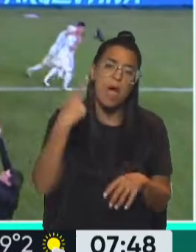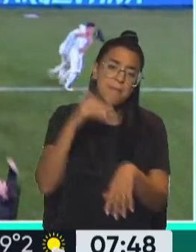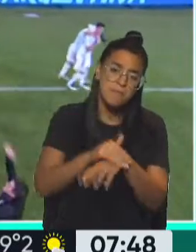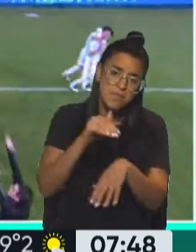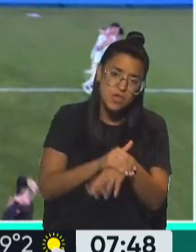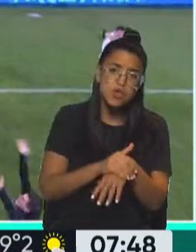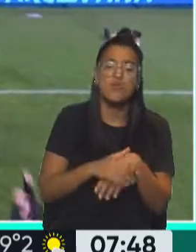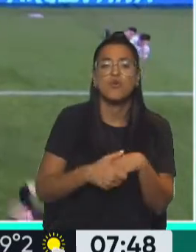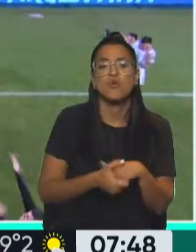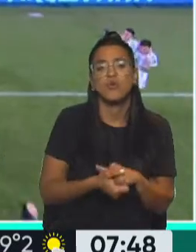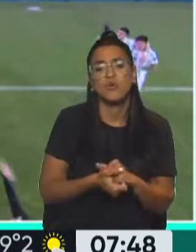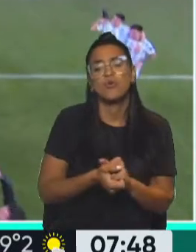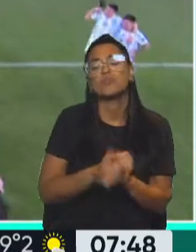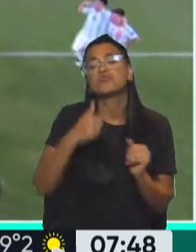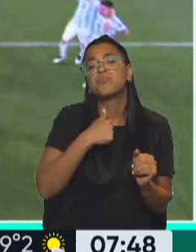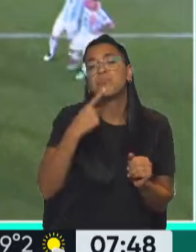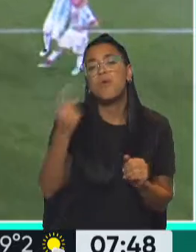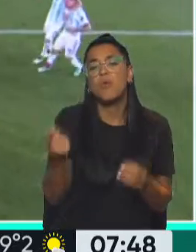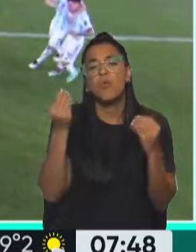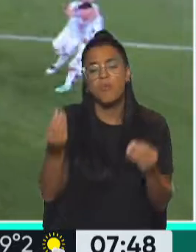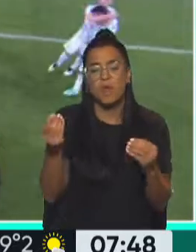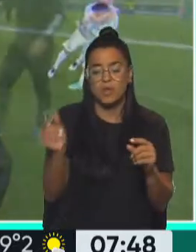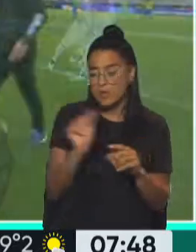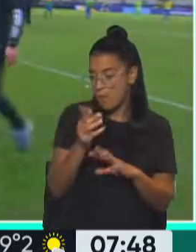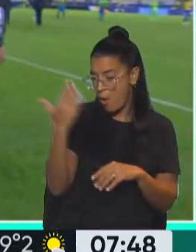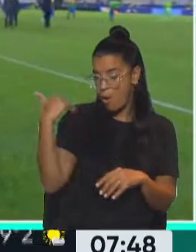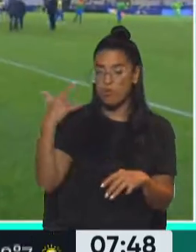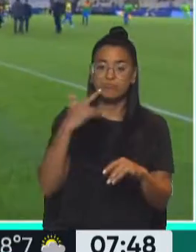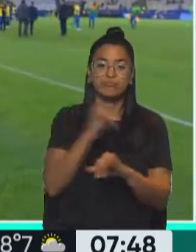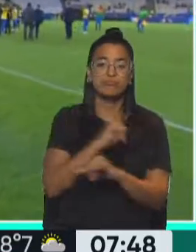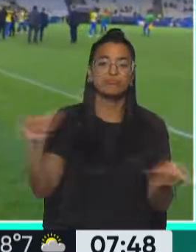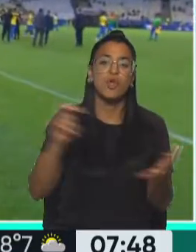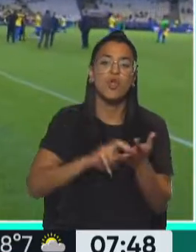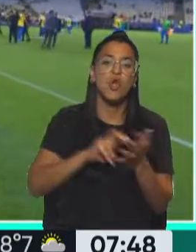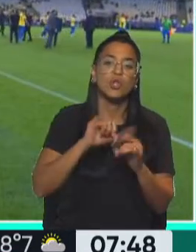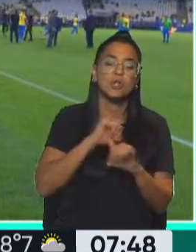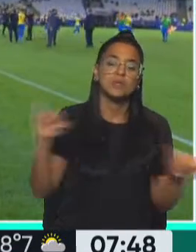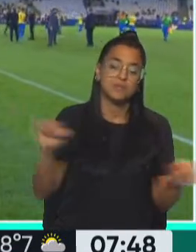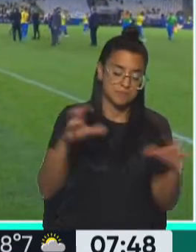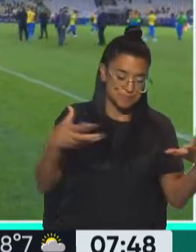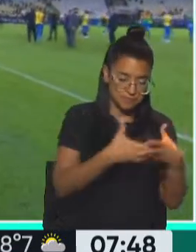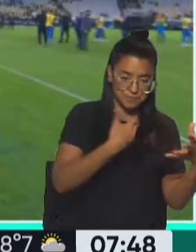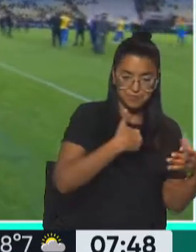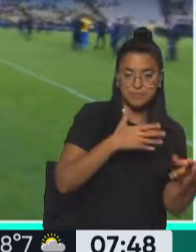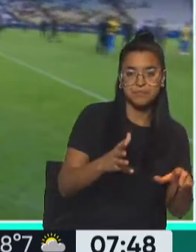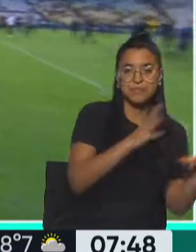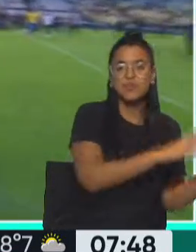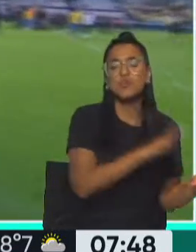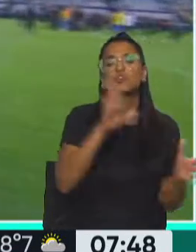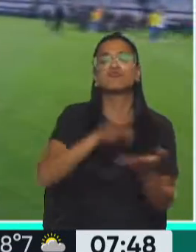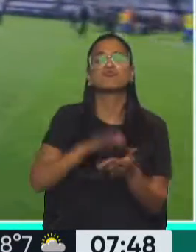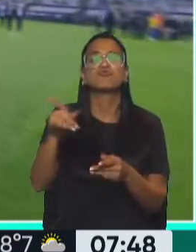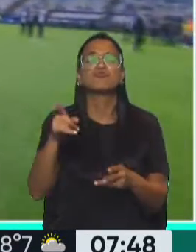Mirá. Le pregunto esto ¿por qué? Porque en las últimas horas se conoció lamentablemente una noticia y salimos del tema selección sobre lo que ha